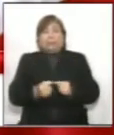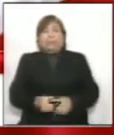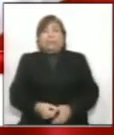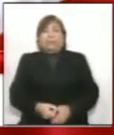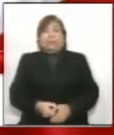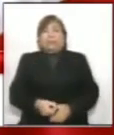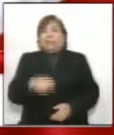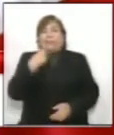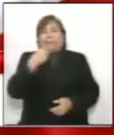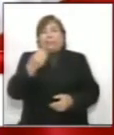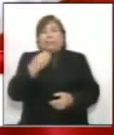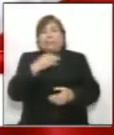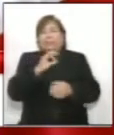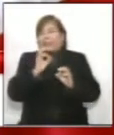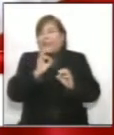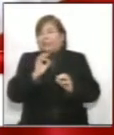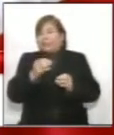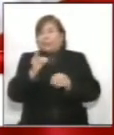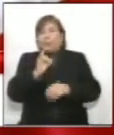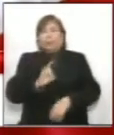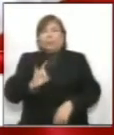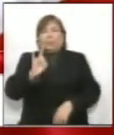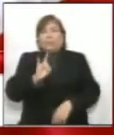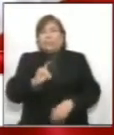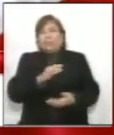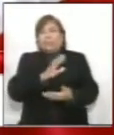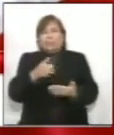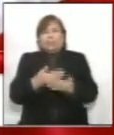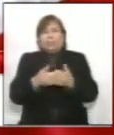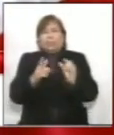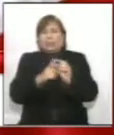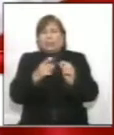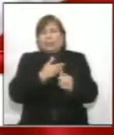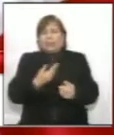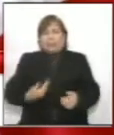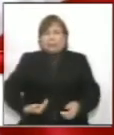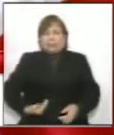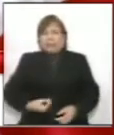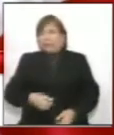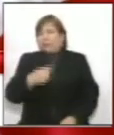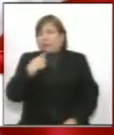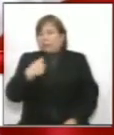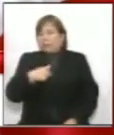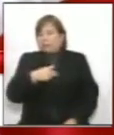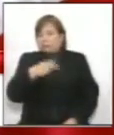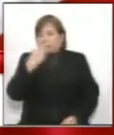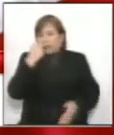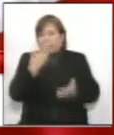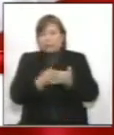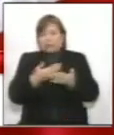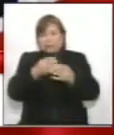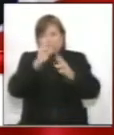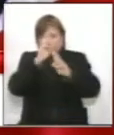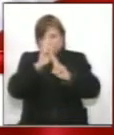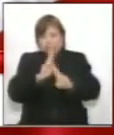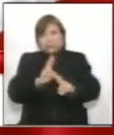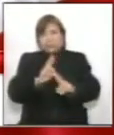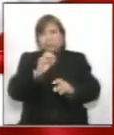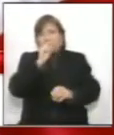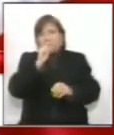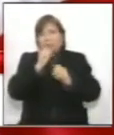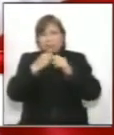él no va a pretender de ninguna manera utilizar todo el aparato del Estado, porque si nosotros podemos ver con el respeto que se merecen los medios de